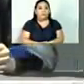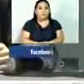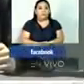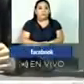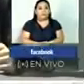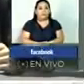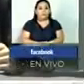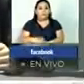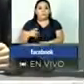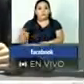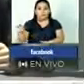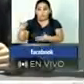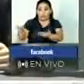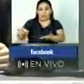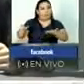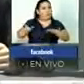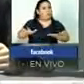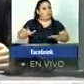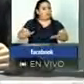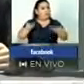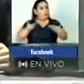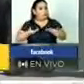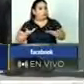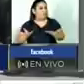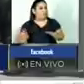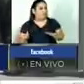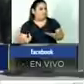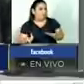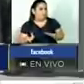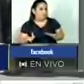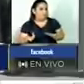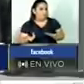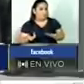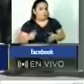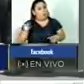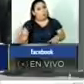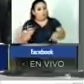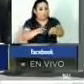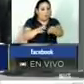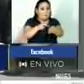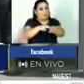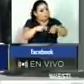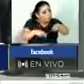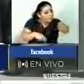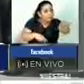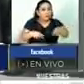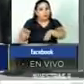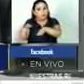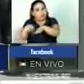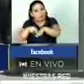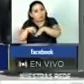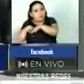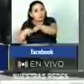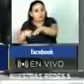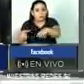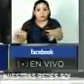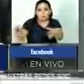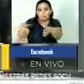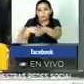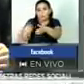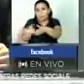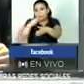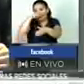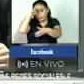El apoyo de ellos se va a dedicar tanto al apoyo en movilizarlos en los vehículos, así como también en